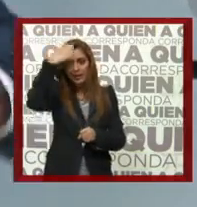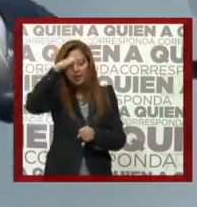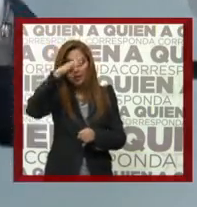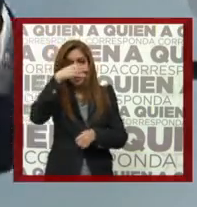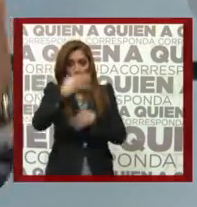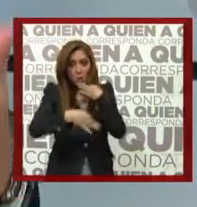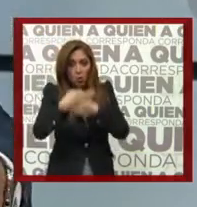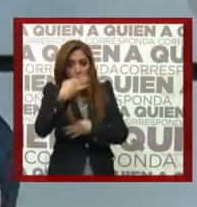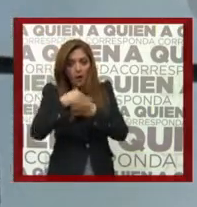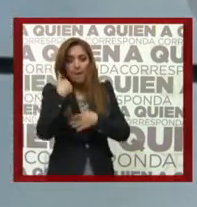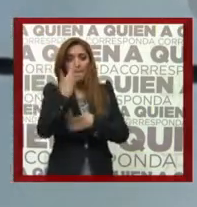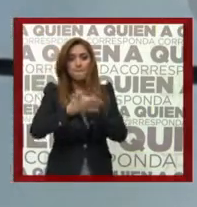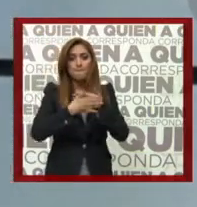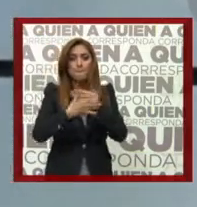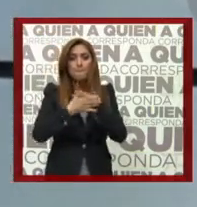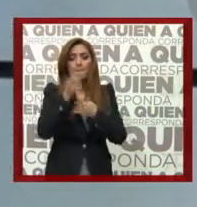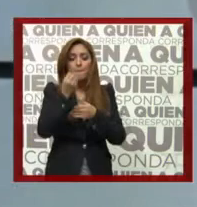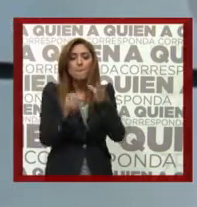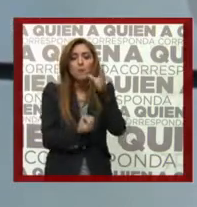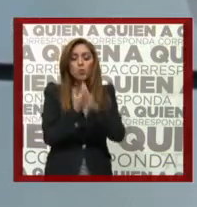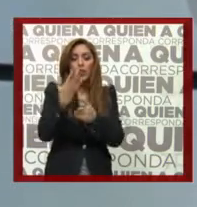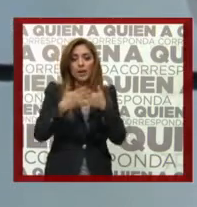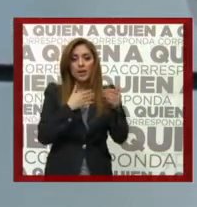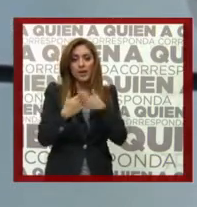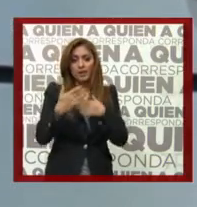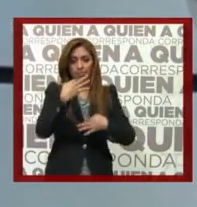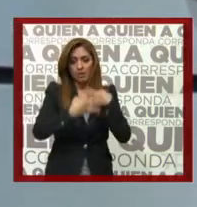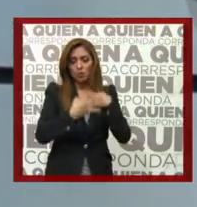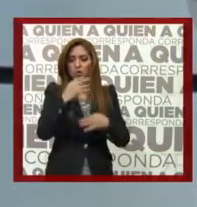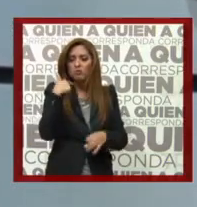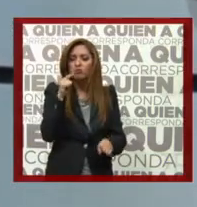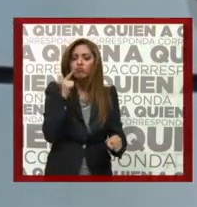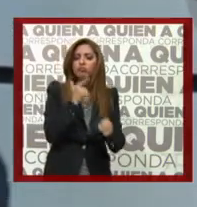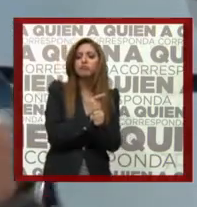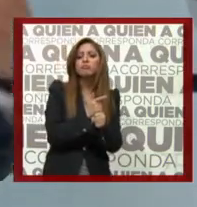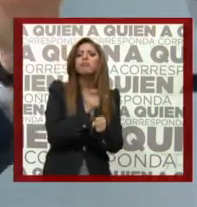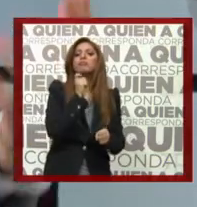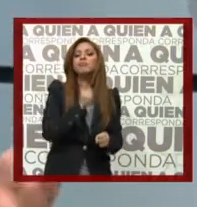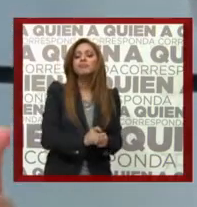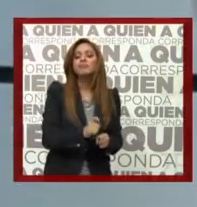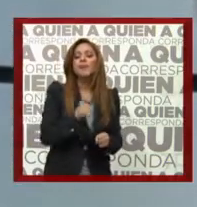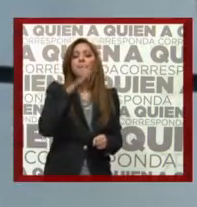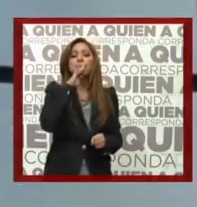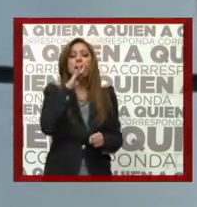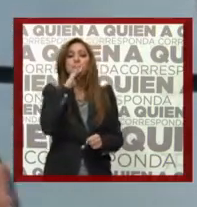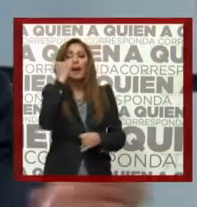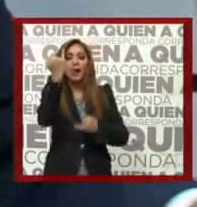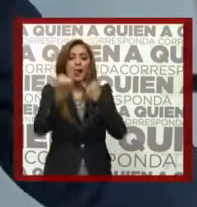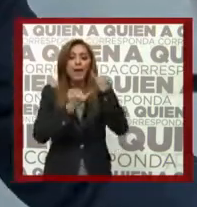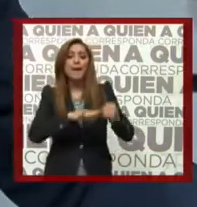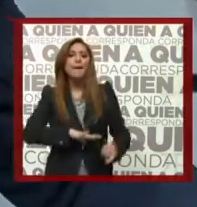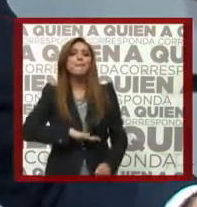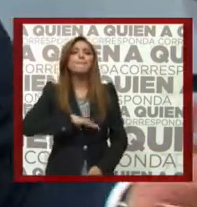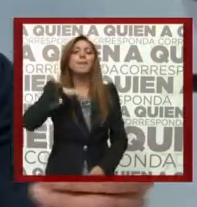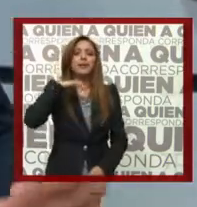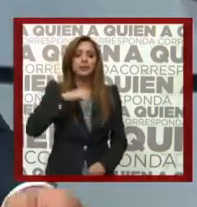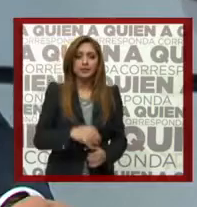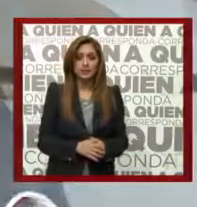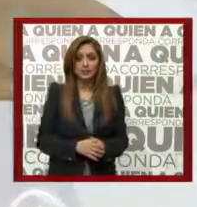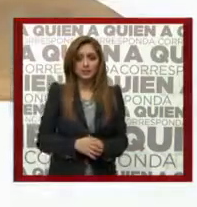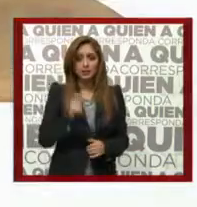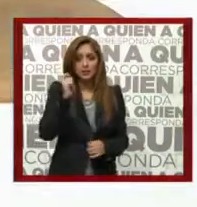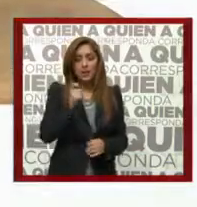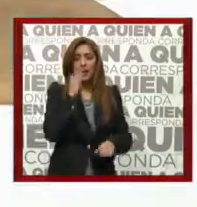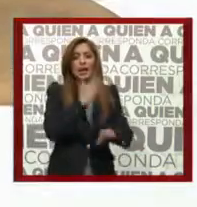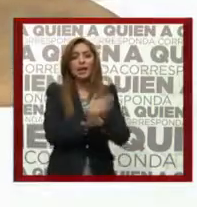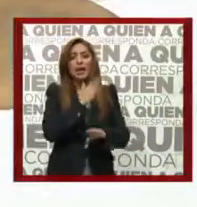jueces y la que viene ahora con estas innovaciones a los tribunales, detectan que fue una exageración de la mamá. ¿Y el afán era castigar al